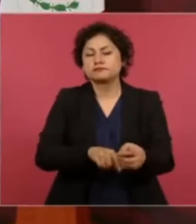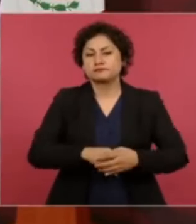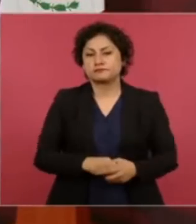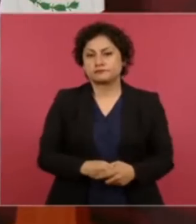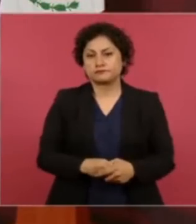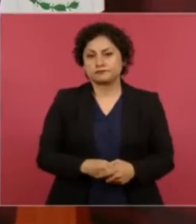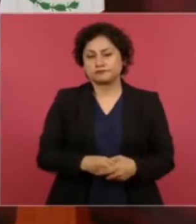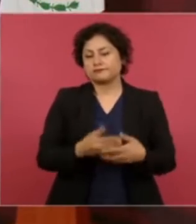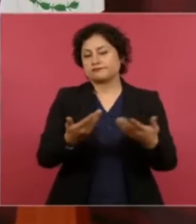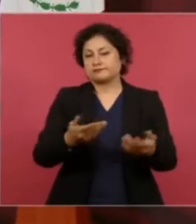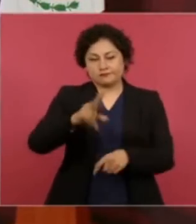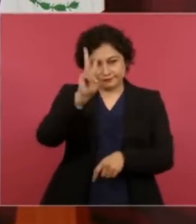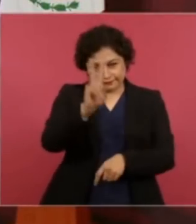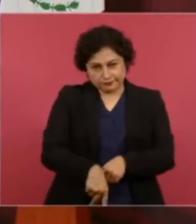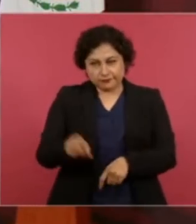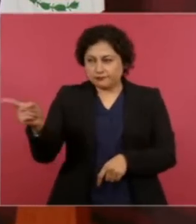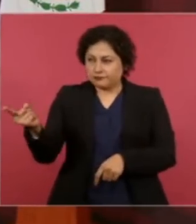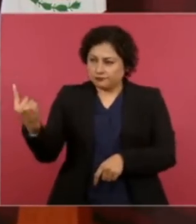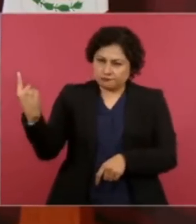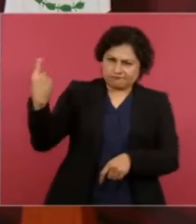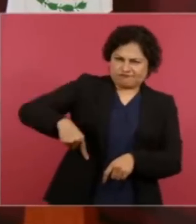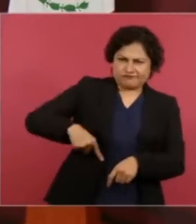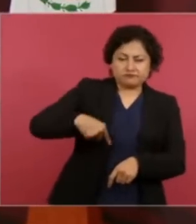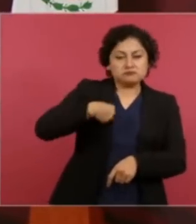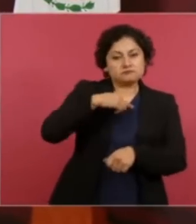Ya cuando empiezan a censurar así,